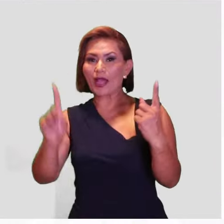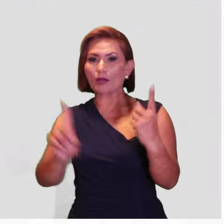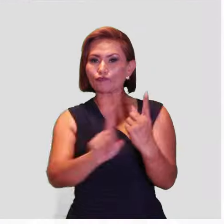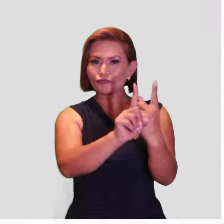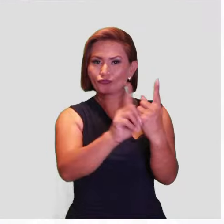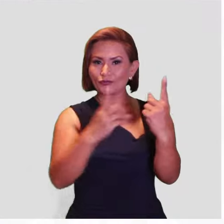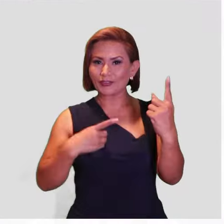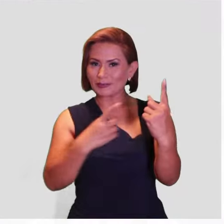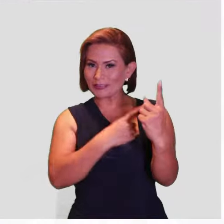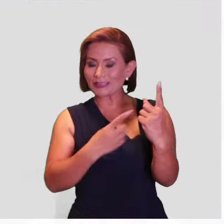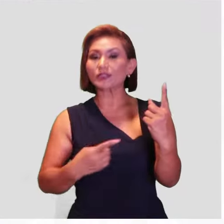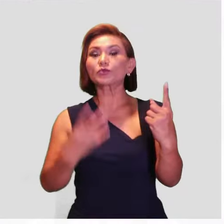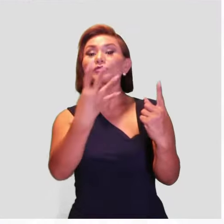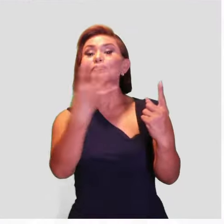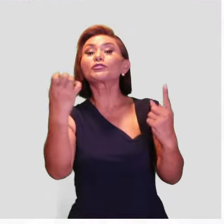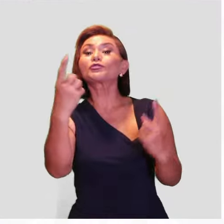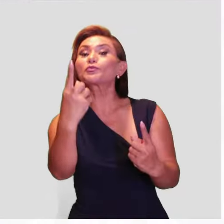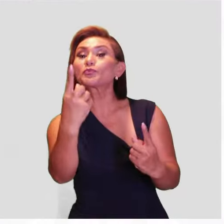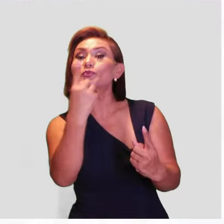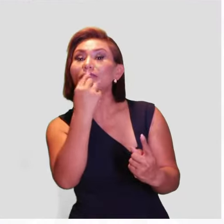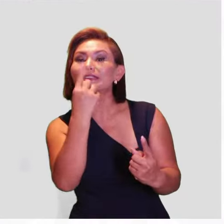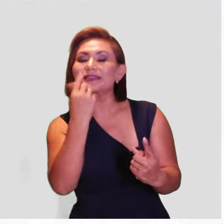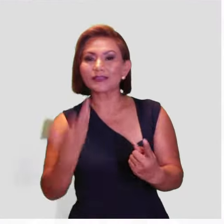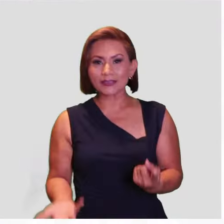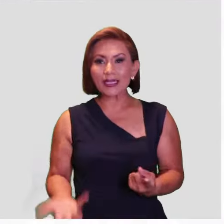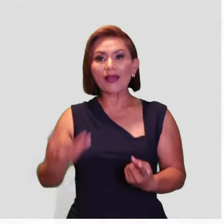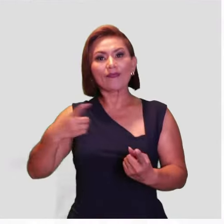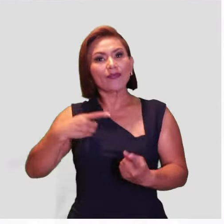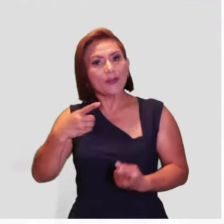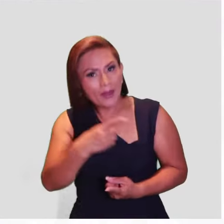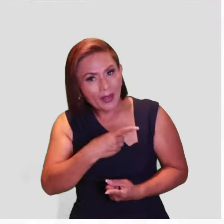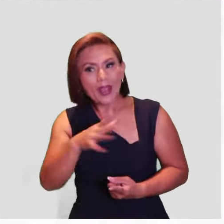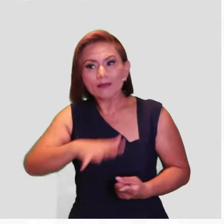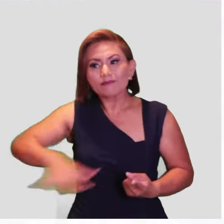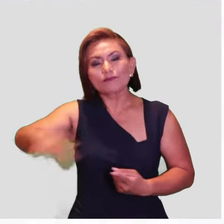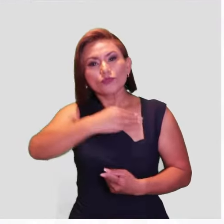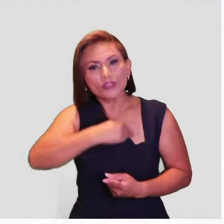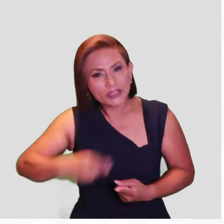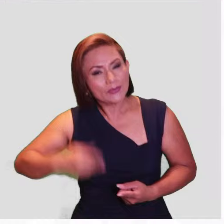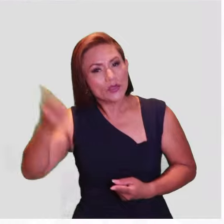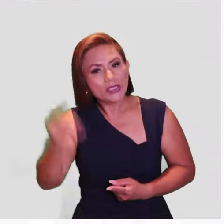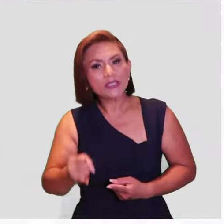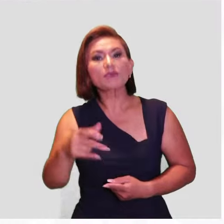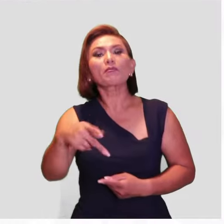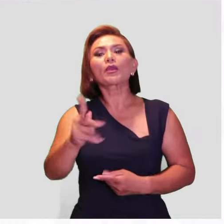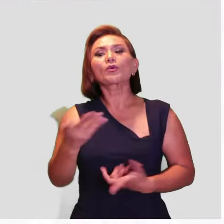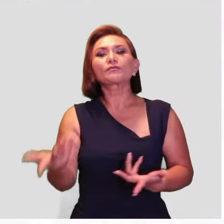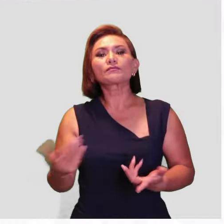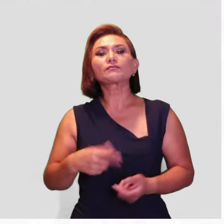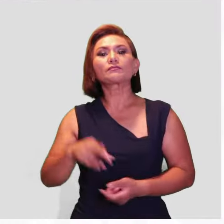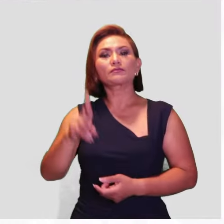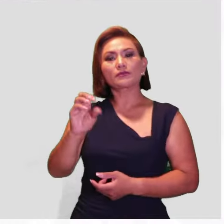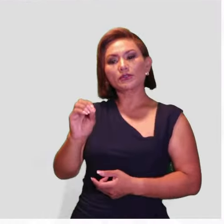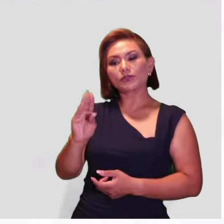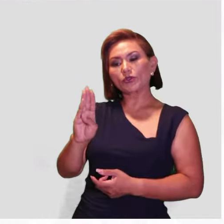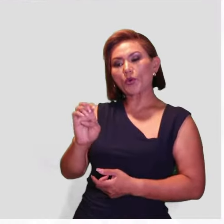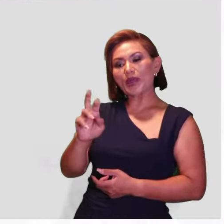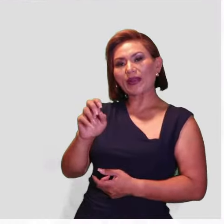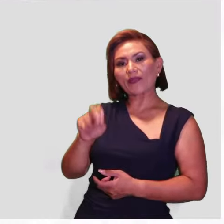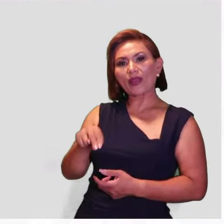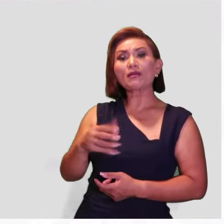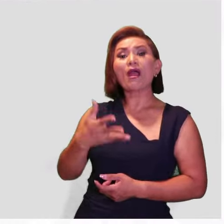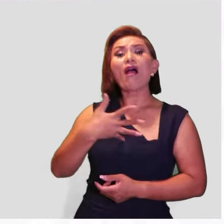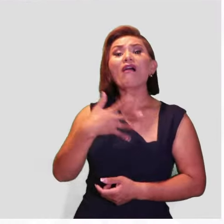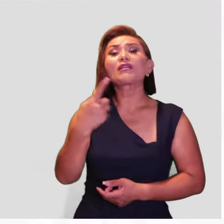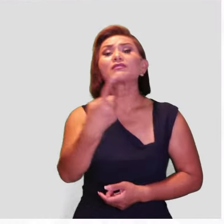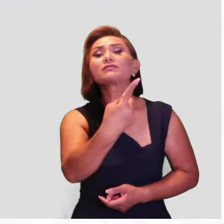deberíamos tener 400 policías para todo el municipio. Sin embargo, Robertín Ratatín apenas tiene